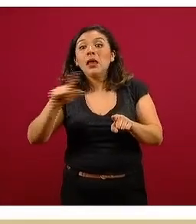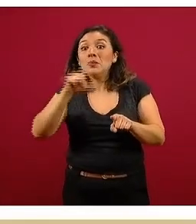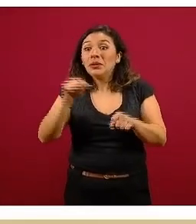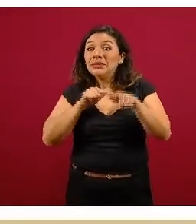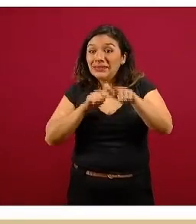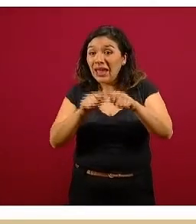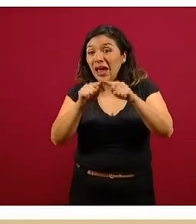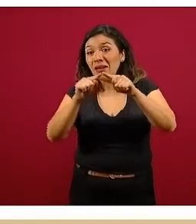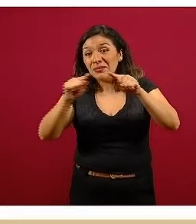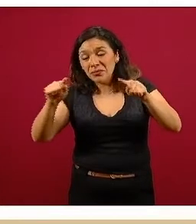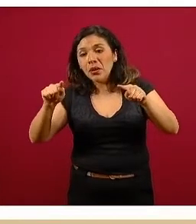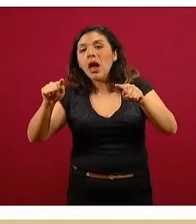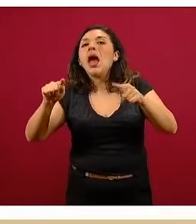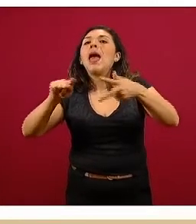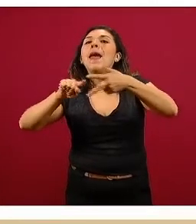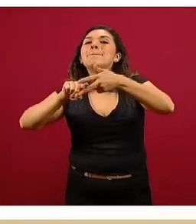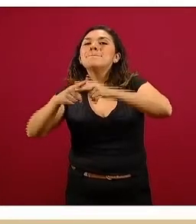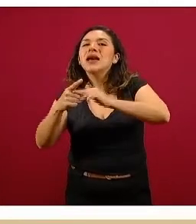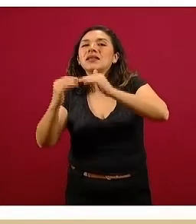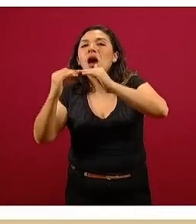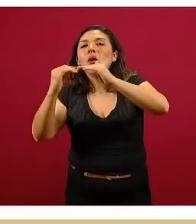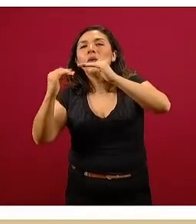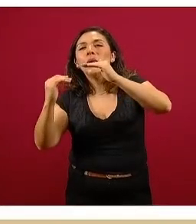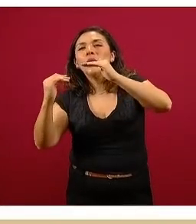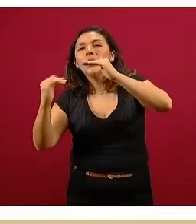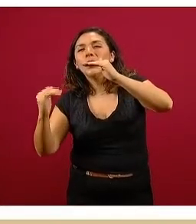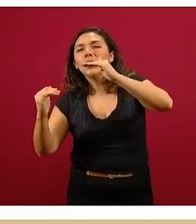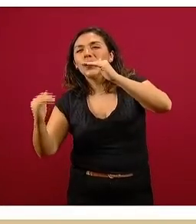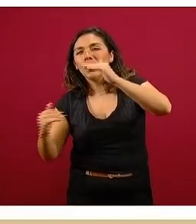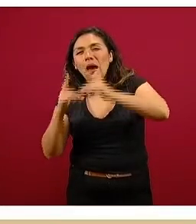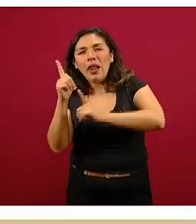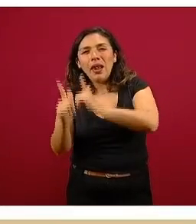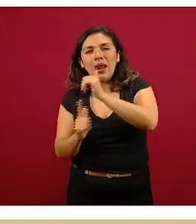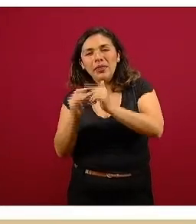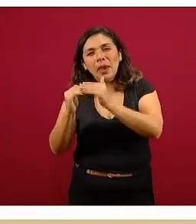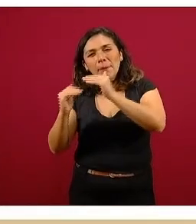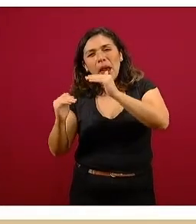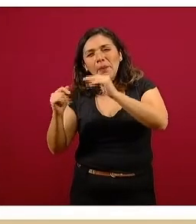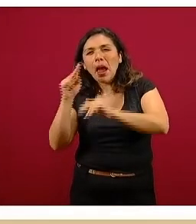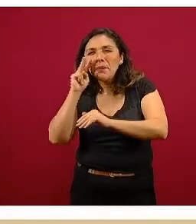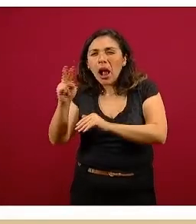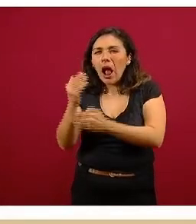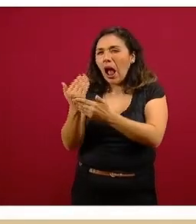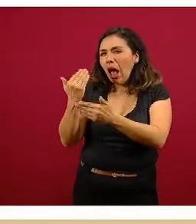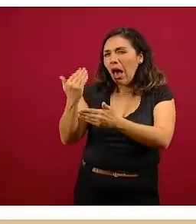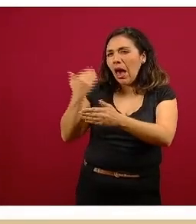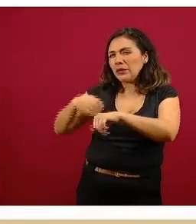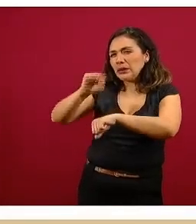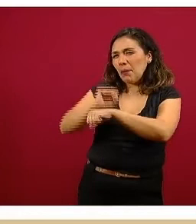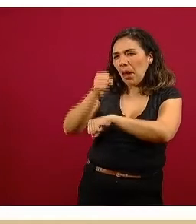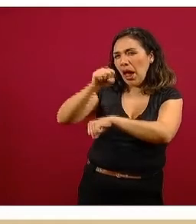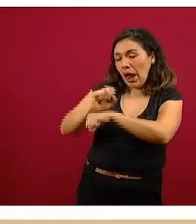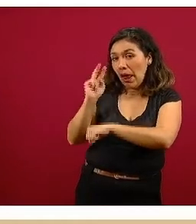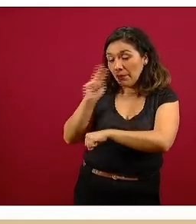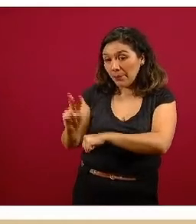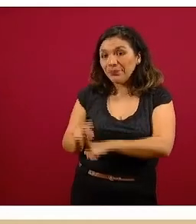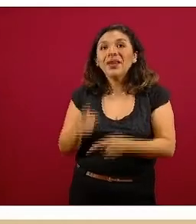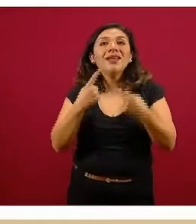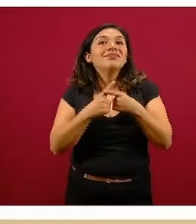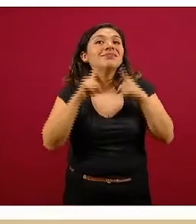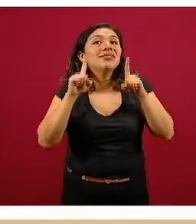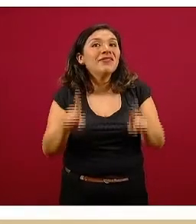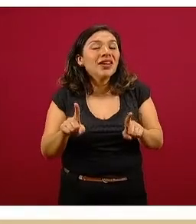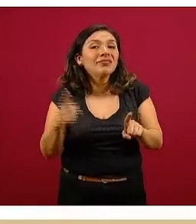mantener una meseta, inicia con ese descenso que es el que hemos estado comentando en las últimas semanas. No así